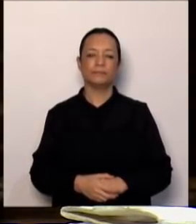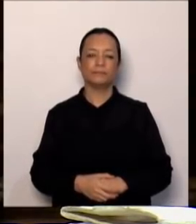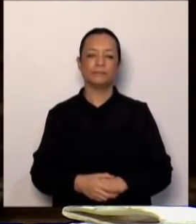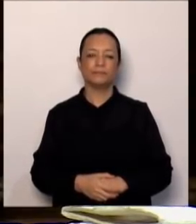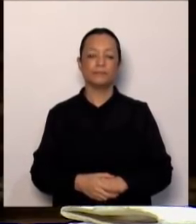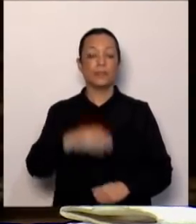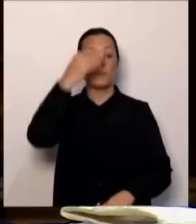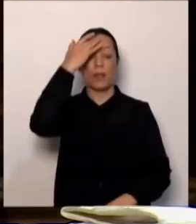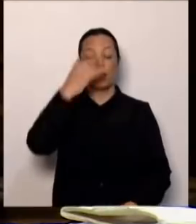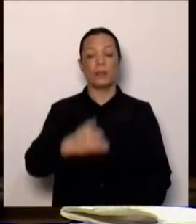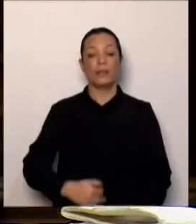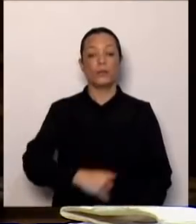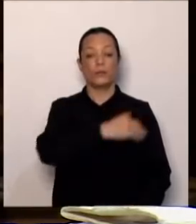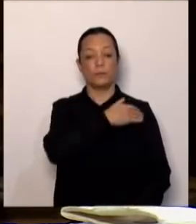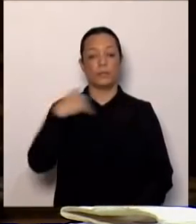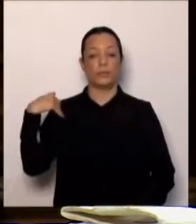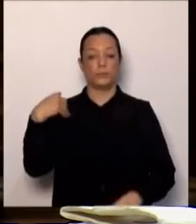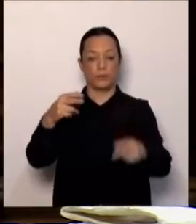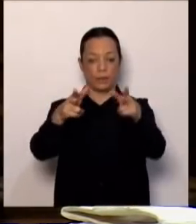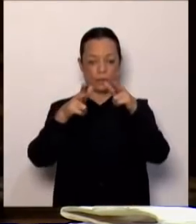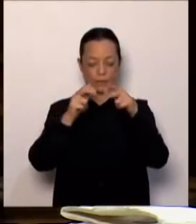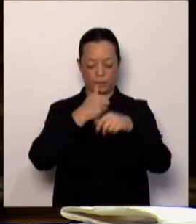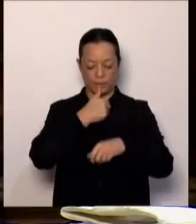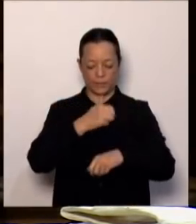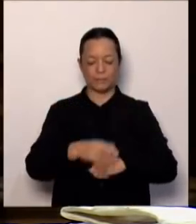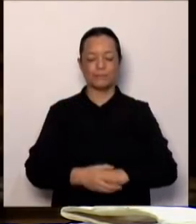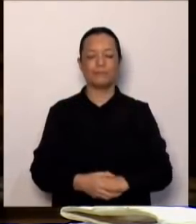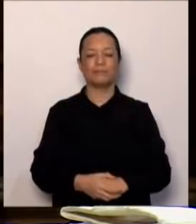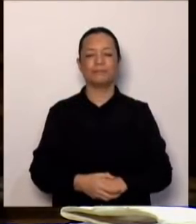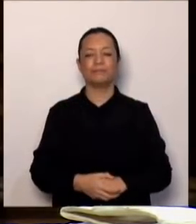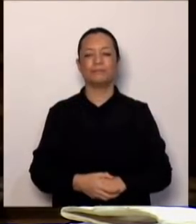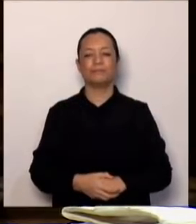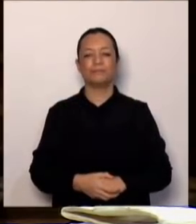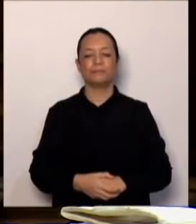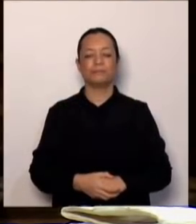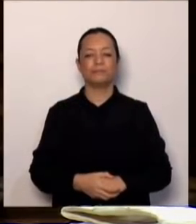En el nombre del Padre, del Hijo y del Espíritu Santo. Amén.